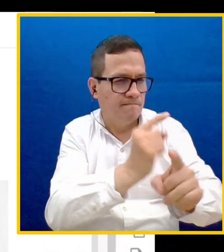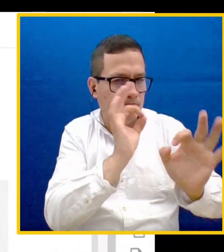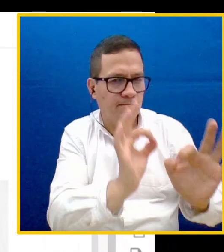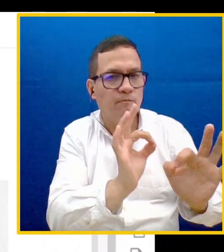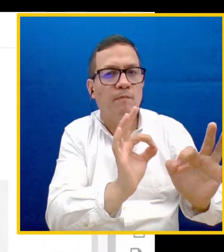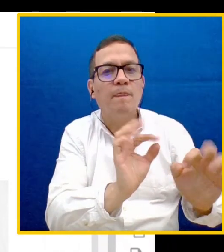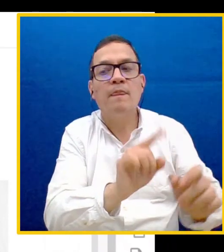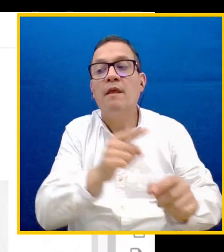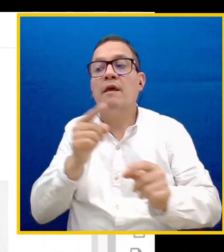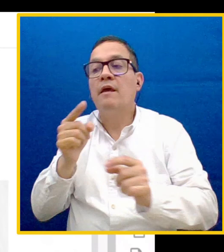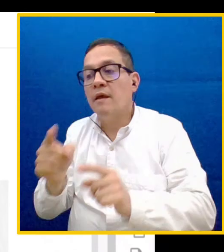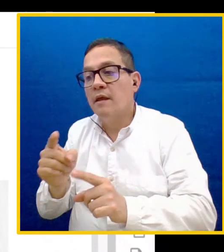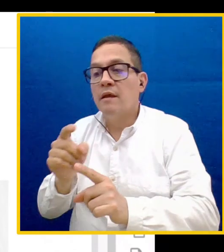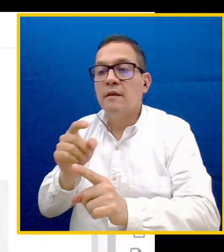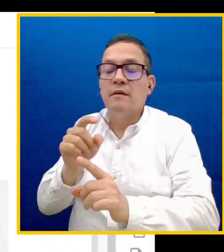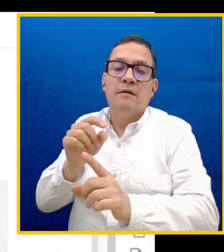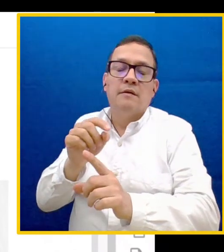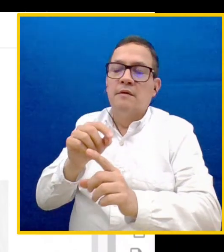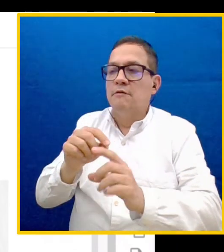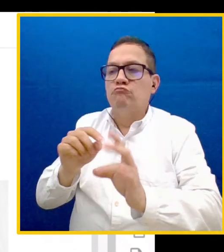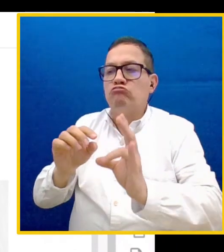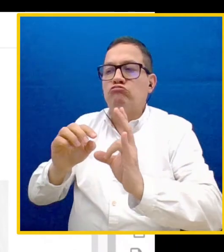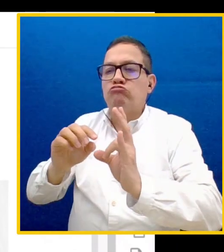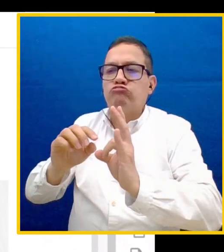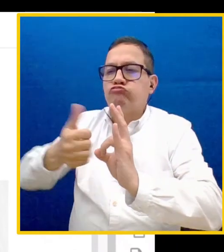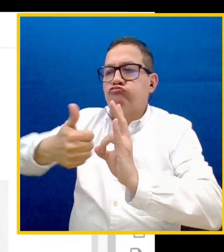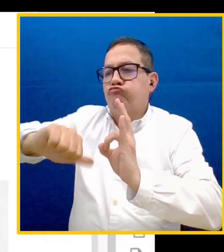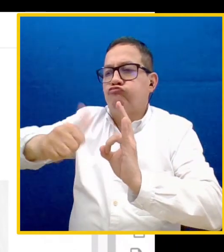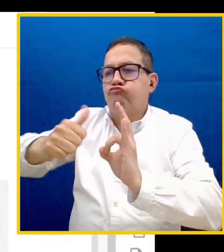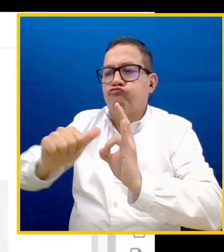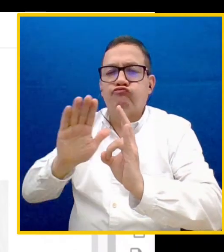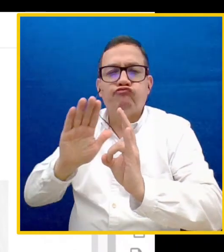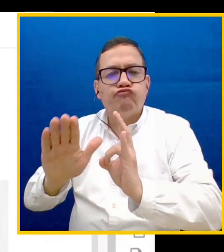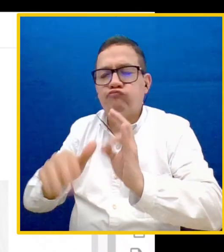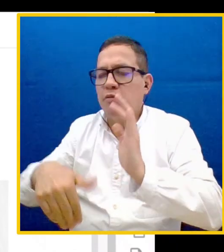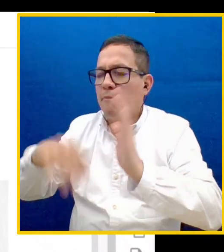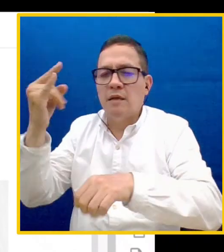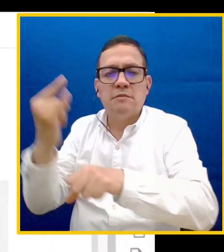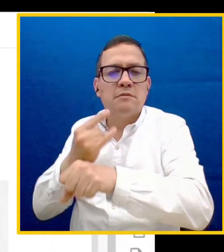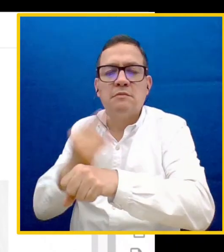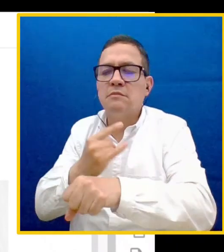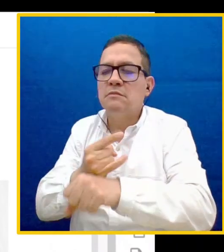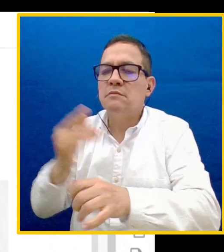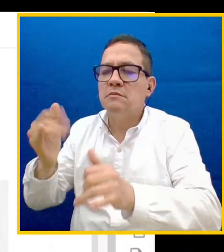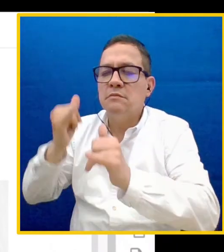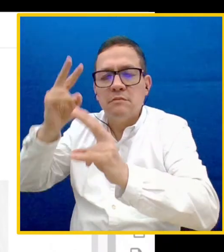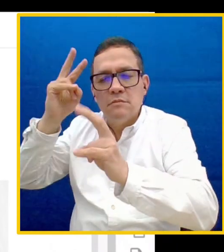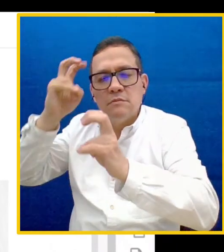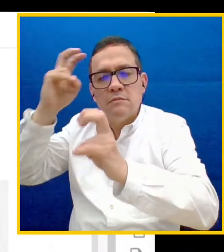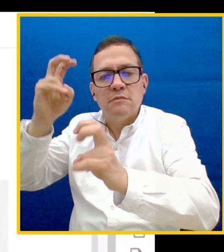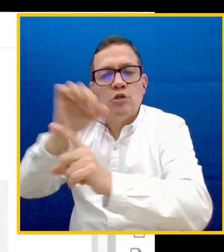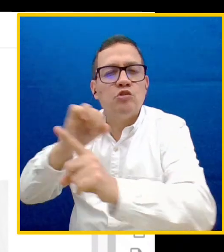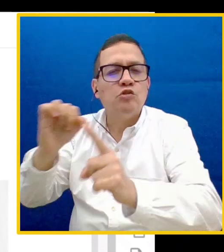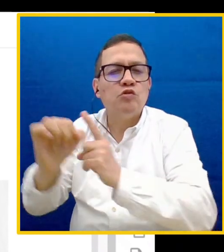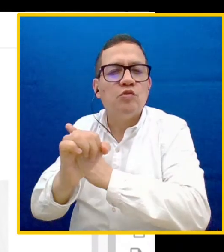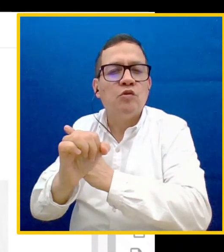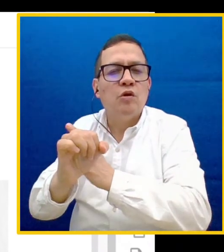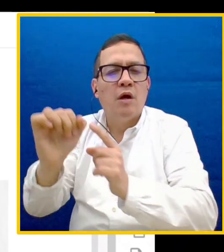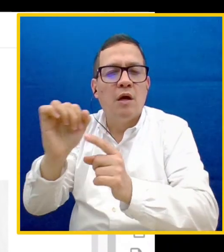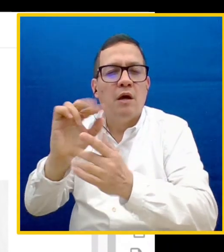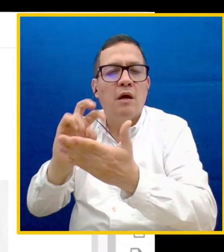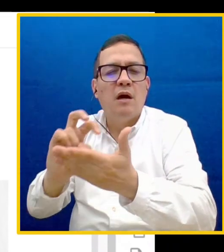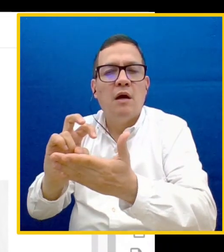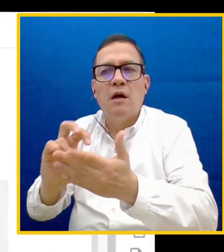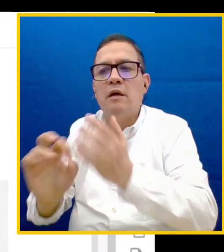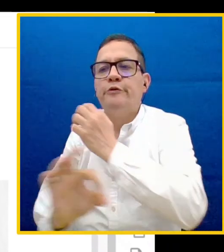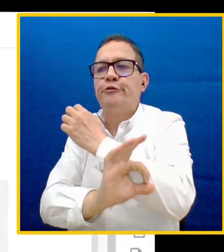procedimientos de tipo cualitativo son empleados principalmente por las ciencias sociales como la psicología,